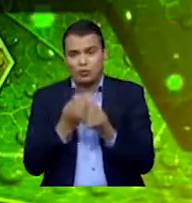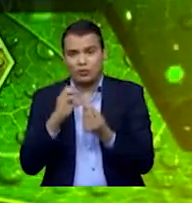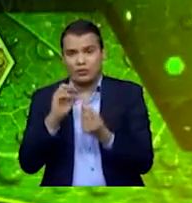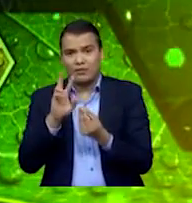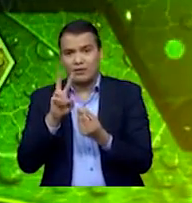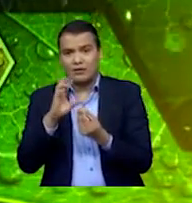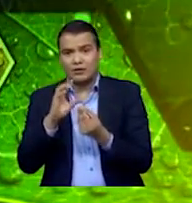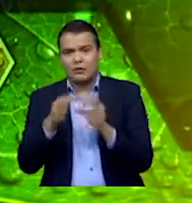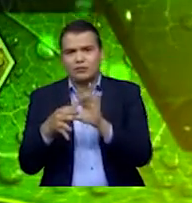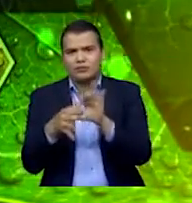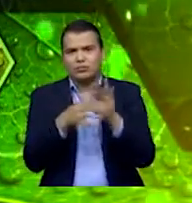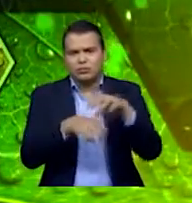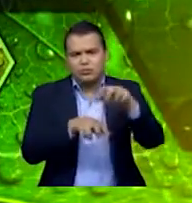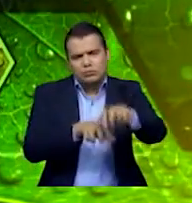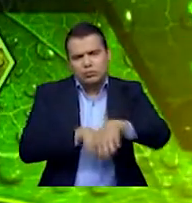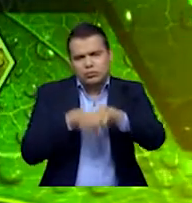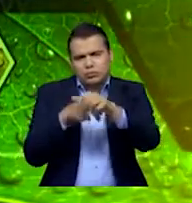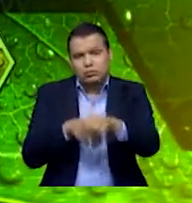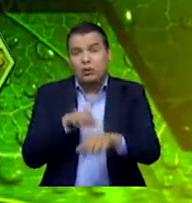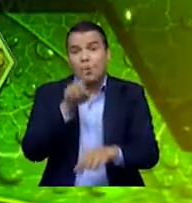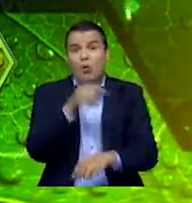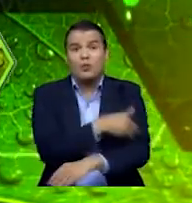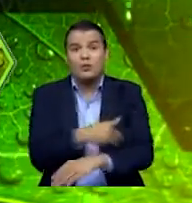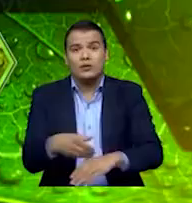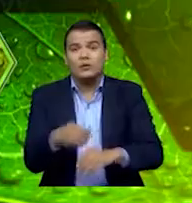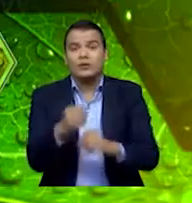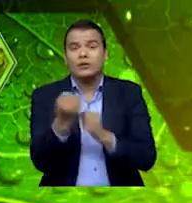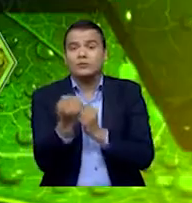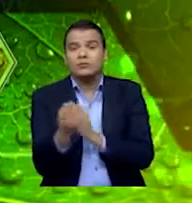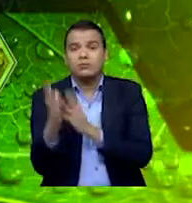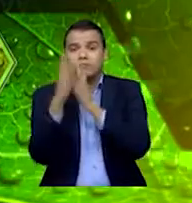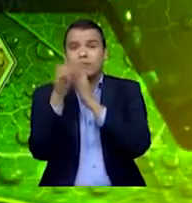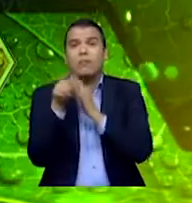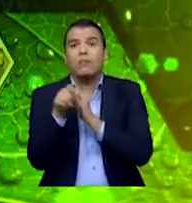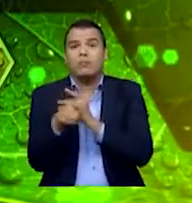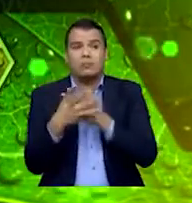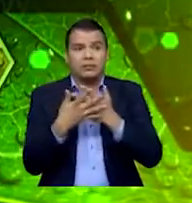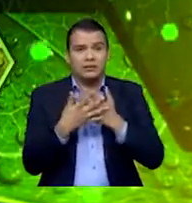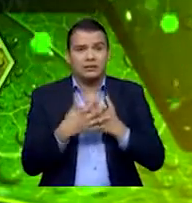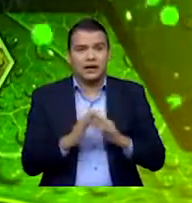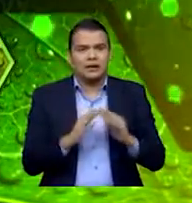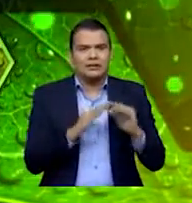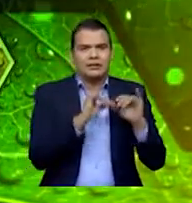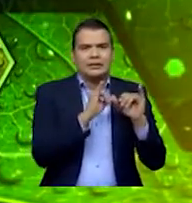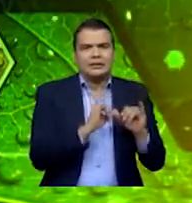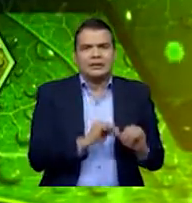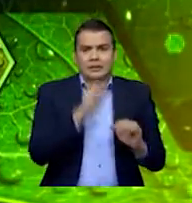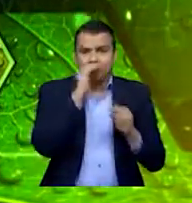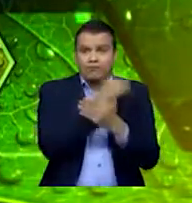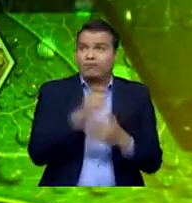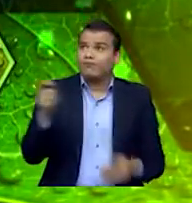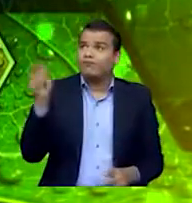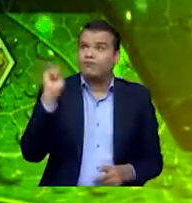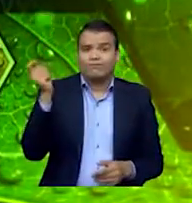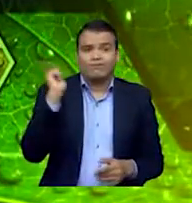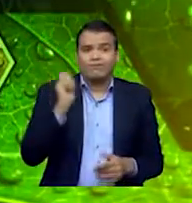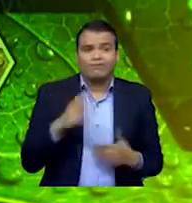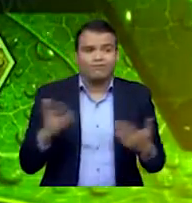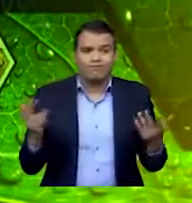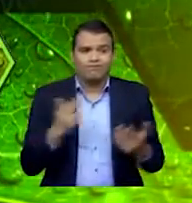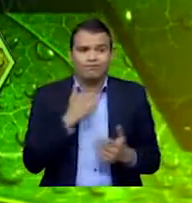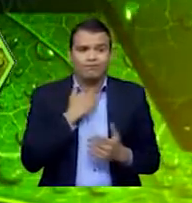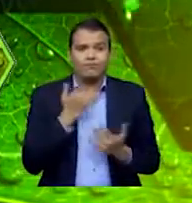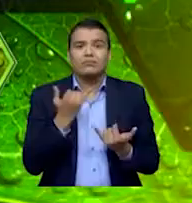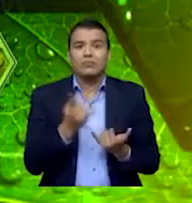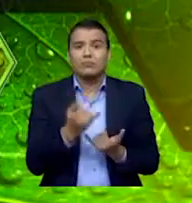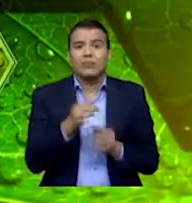árboles incluida 50 palmas de cera en terrenos que estaban degradados por la cuarentena los niños no han podido elevar cometas fueron la unión está naciendo